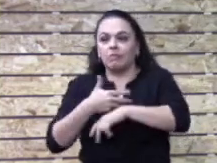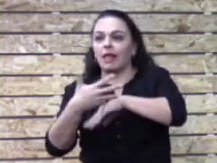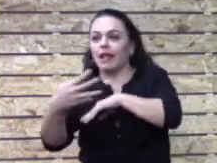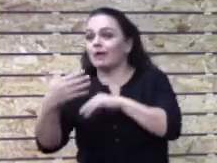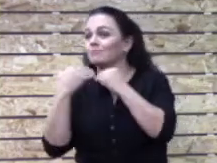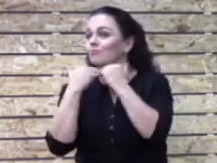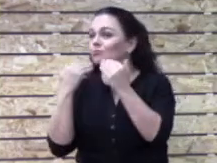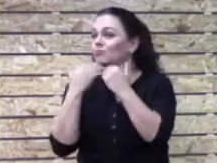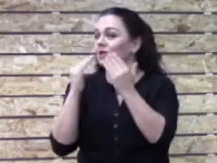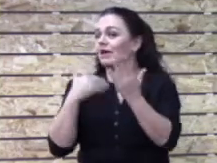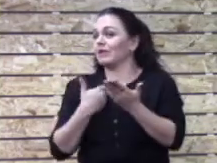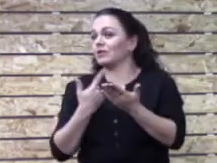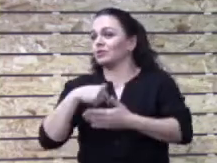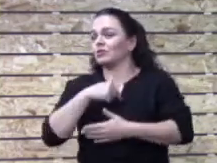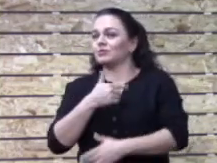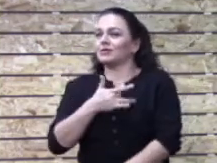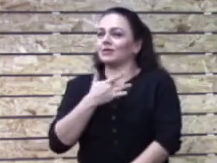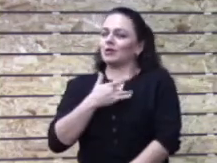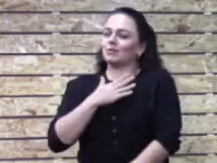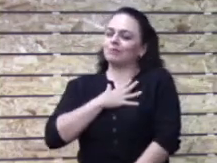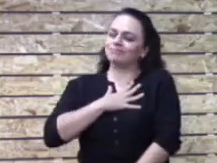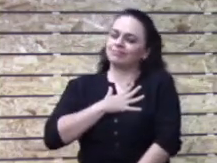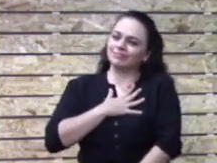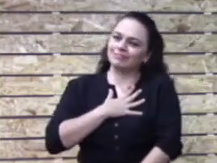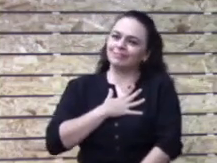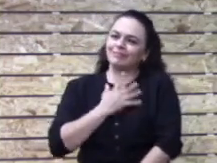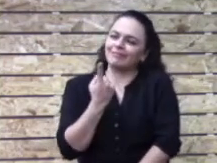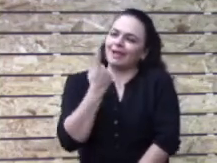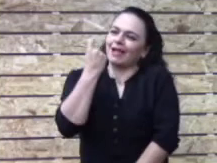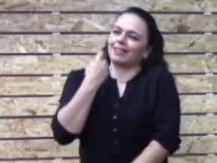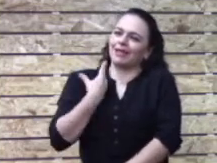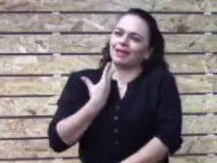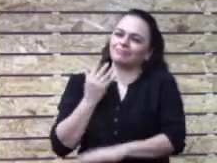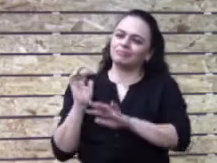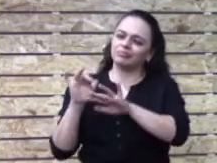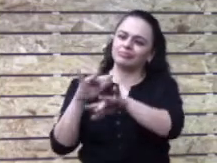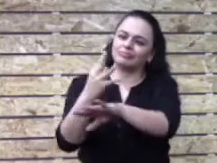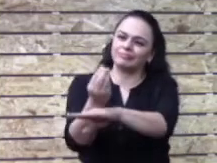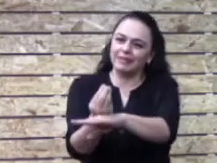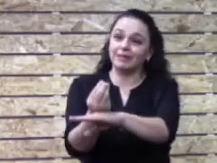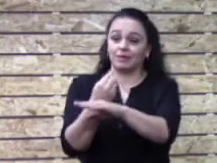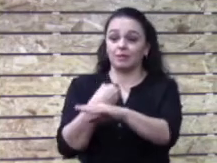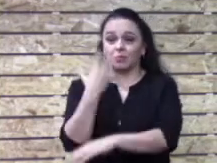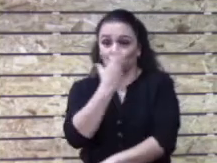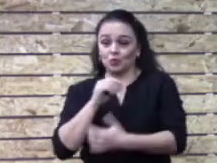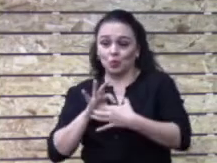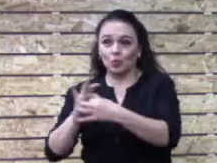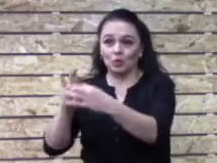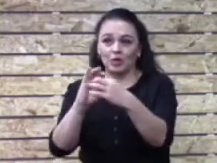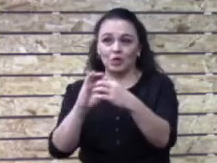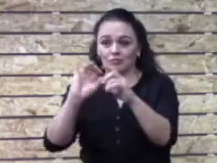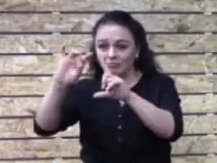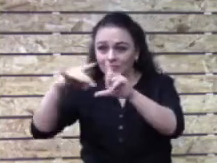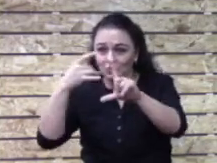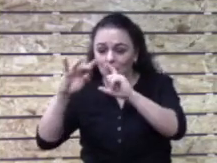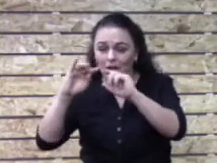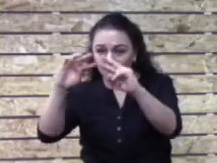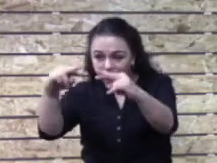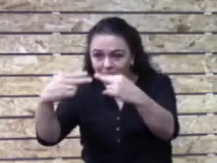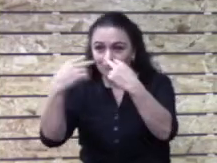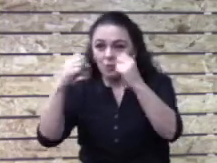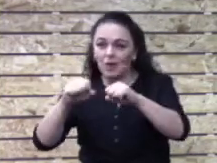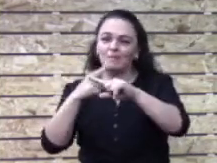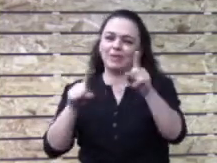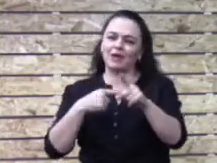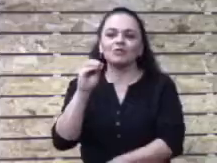¿no les parece? Es decir, lindo estar juntos, vernos por este medio, pero no hay como el estar cerca y sentir el abrazo, el cariño,